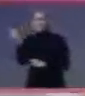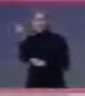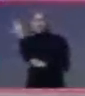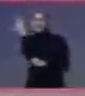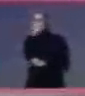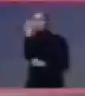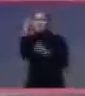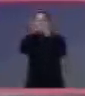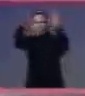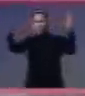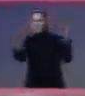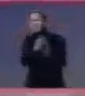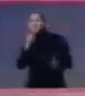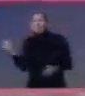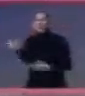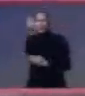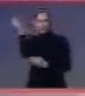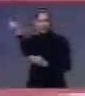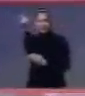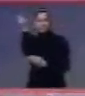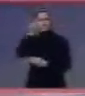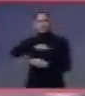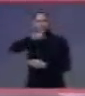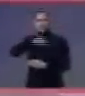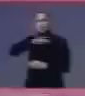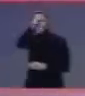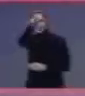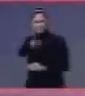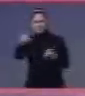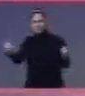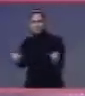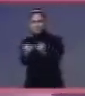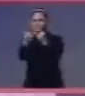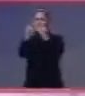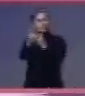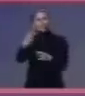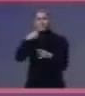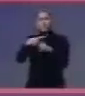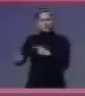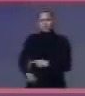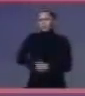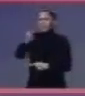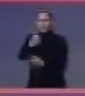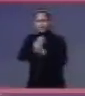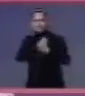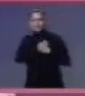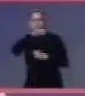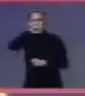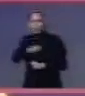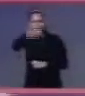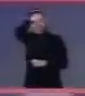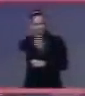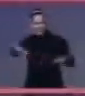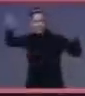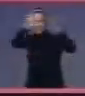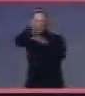Del Mundo entero siente a chicharrero Todo lo Que yo más Quiero Esta noche